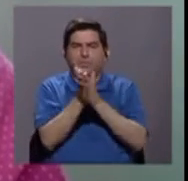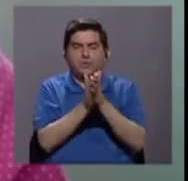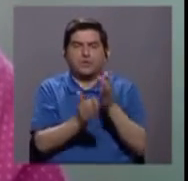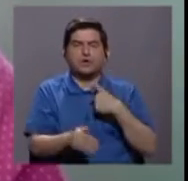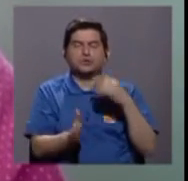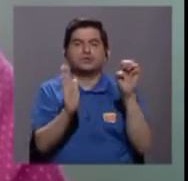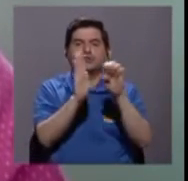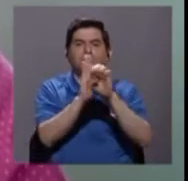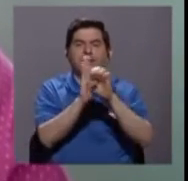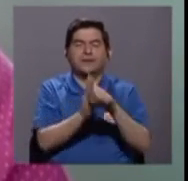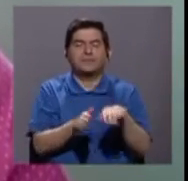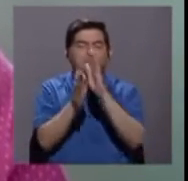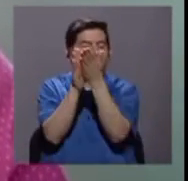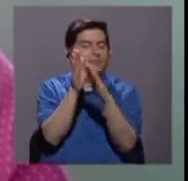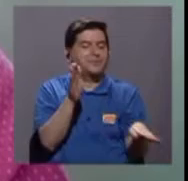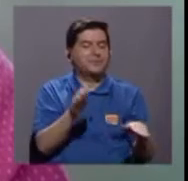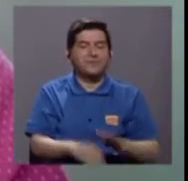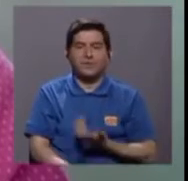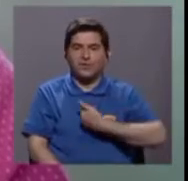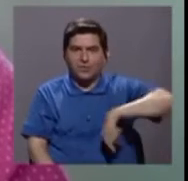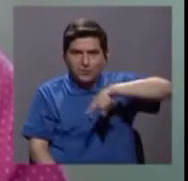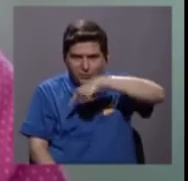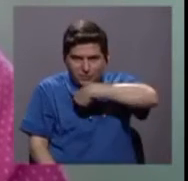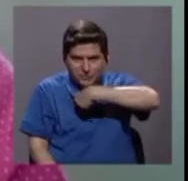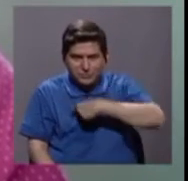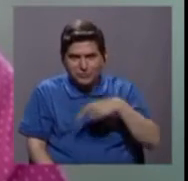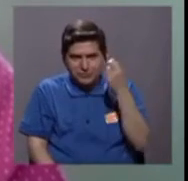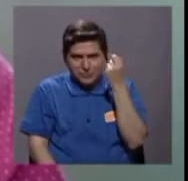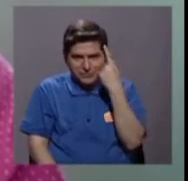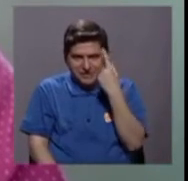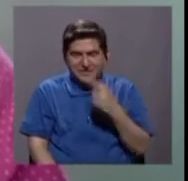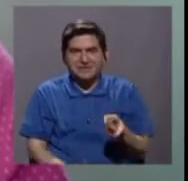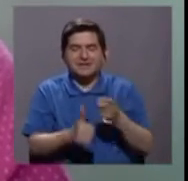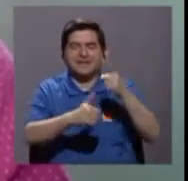poner el ejemplo de la Contraloría. Nosotros entendimos desde